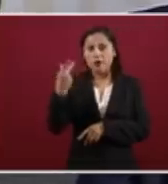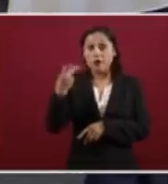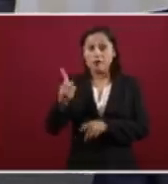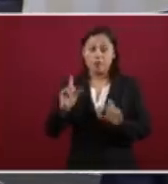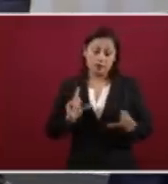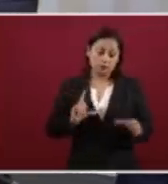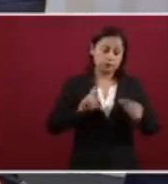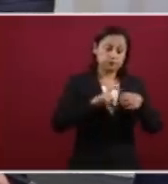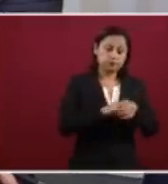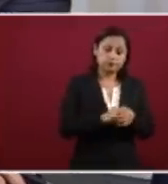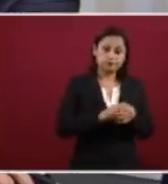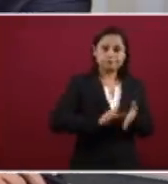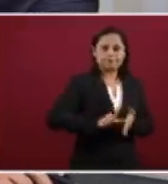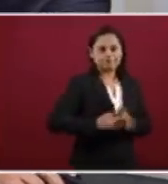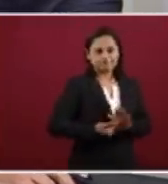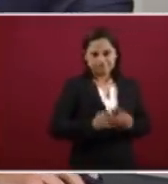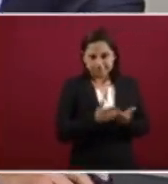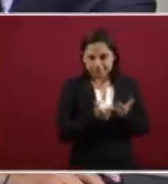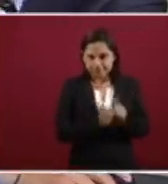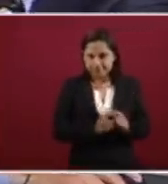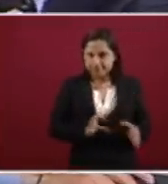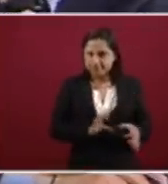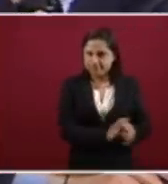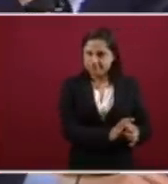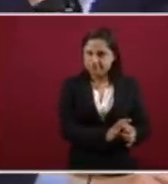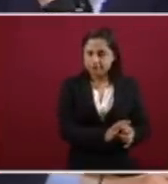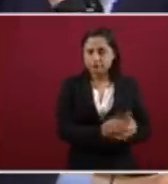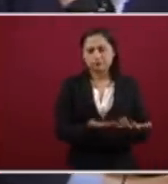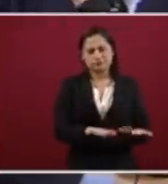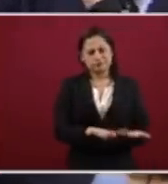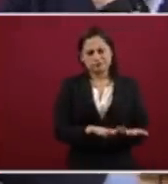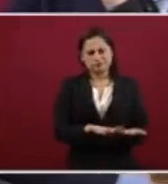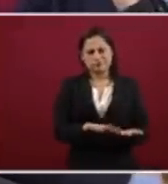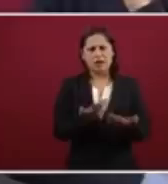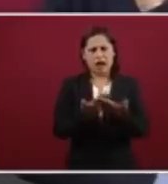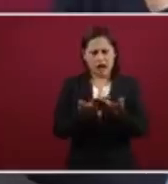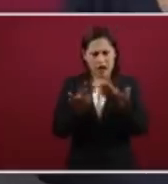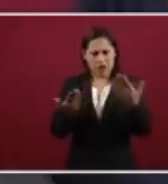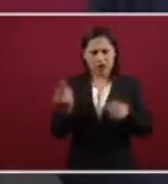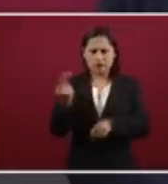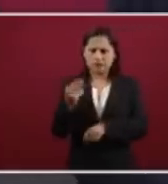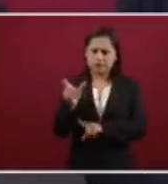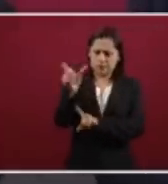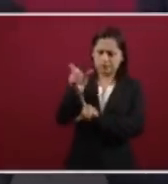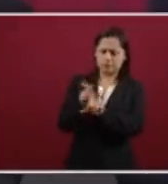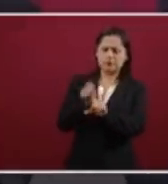Entonces, que sean verdaderamente independientes,